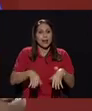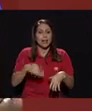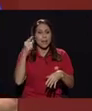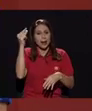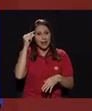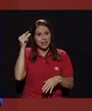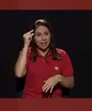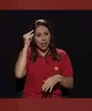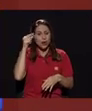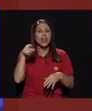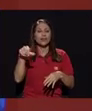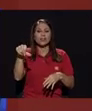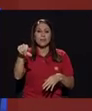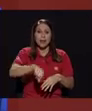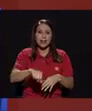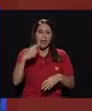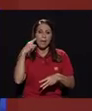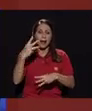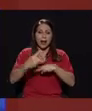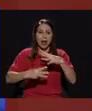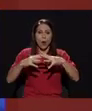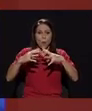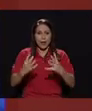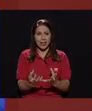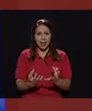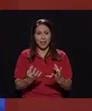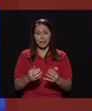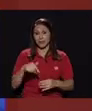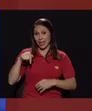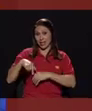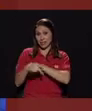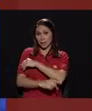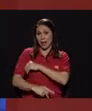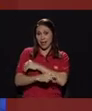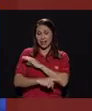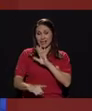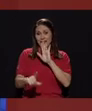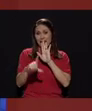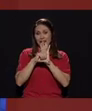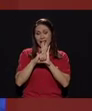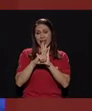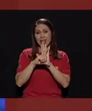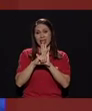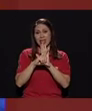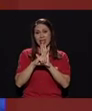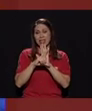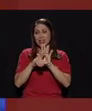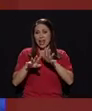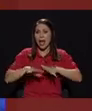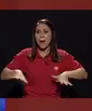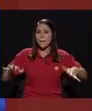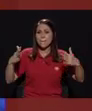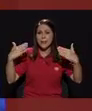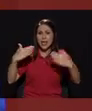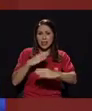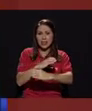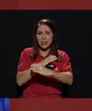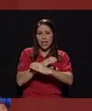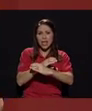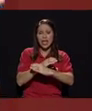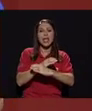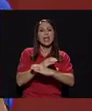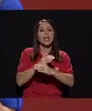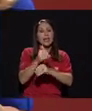región, es para la humanidad. En este país, la ley del ambiente,